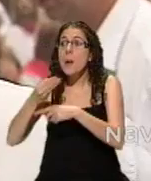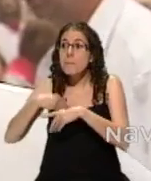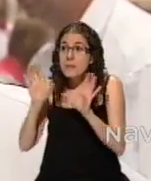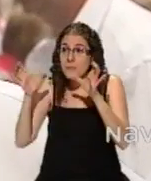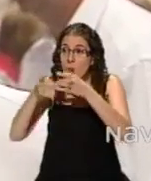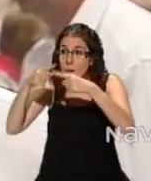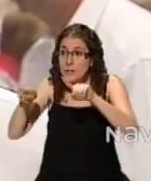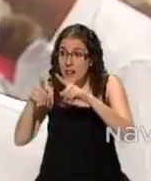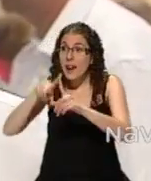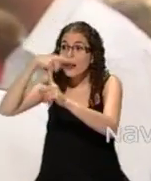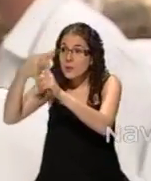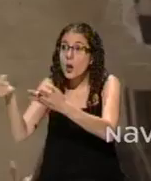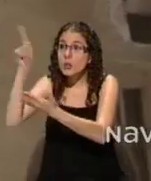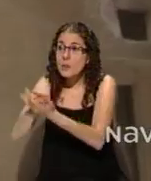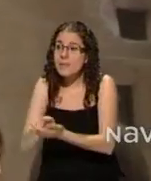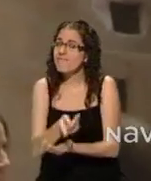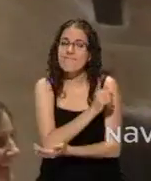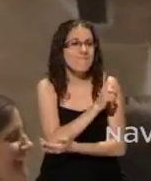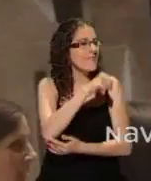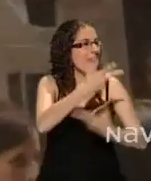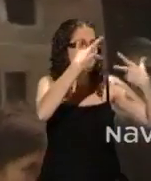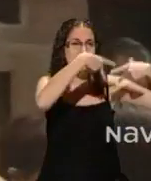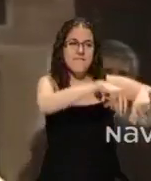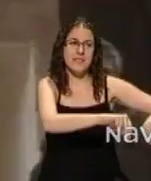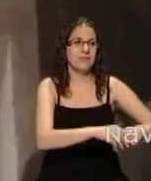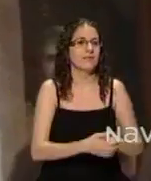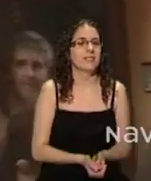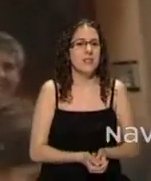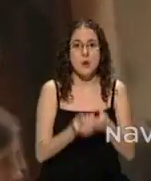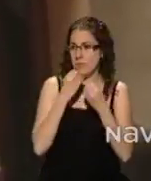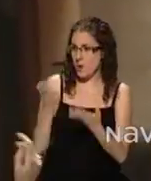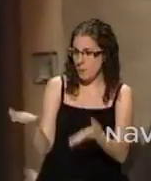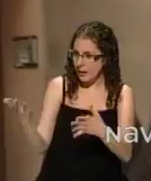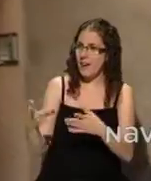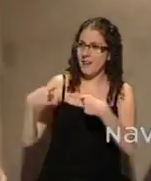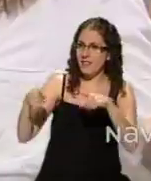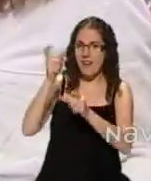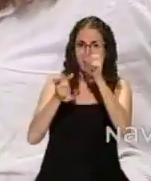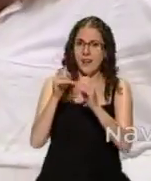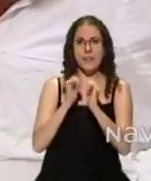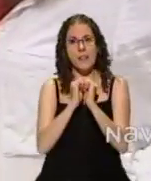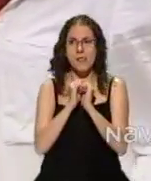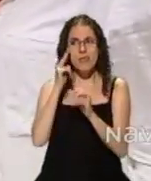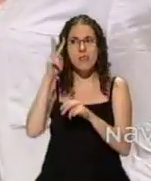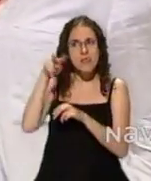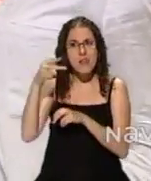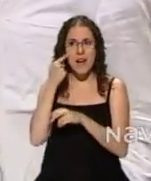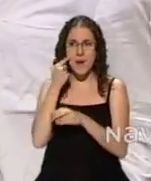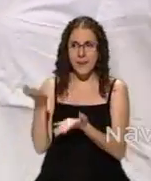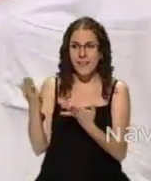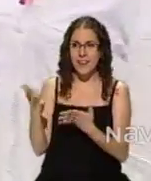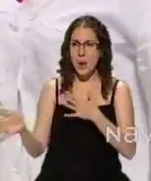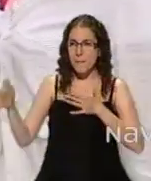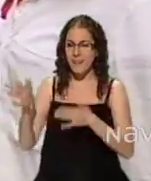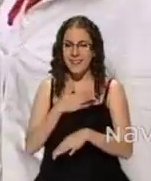No, ya dejamos. Pues nada, que hay que tocar, que la gente os está mirando. Venga. Y quieren bailar un poco. Pues muy bien,